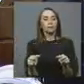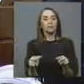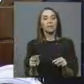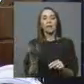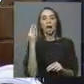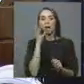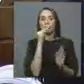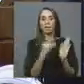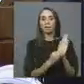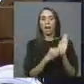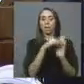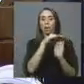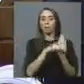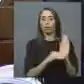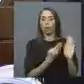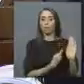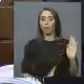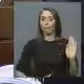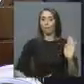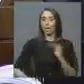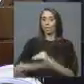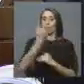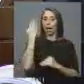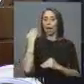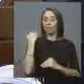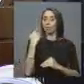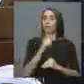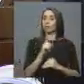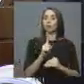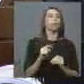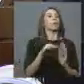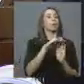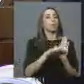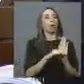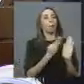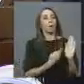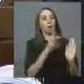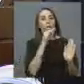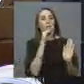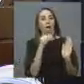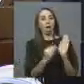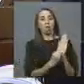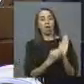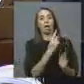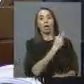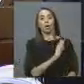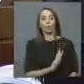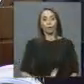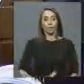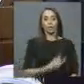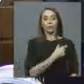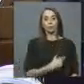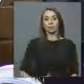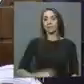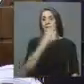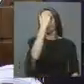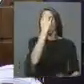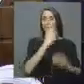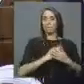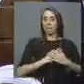estaba en el programa de gobierno y por qué no estaba en el programa de gobierno porque no me cabe duda que el propio gobierno de la presidenta Bachelet